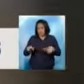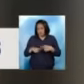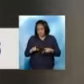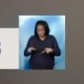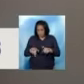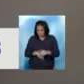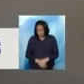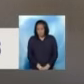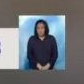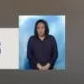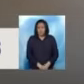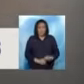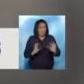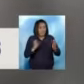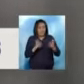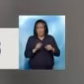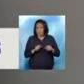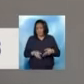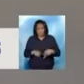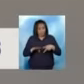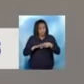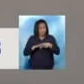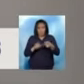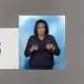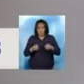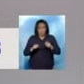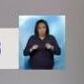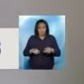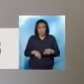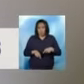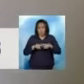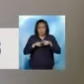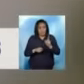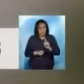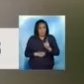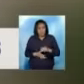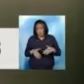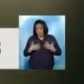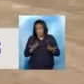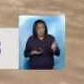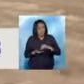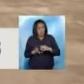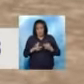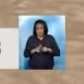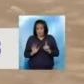ambientes. Las clases siguen suspendidas y en estas condiciones será difícil retomarlas.